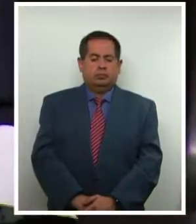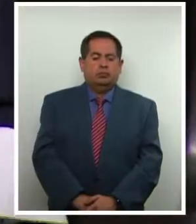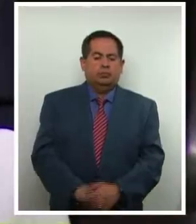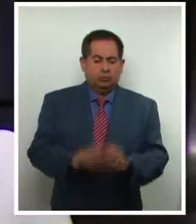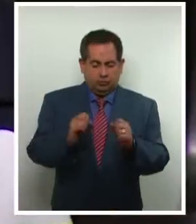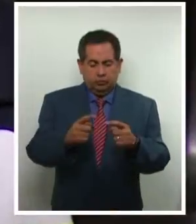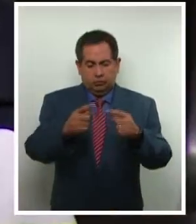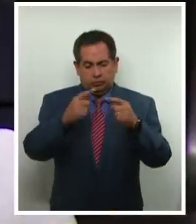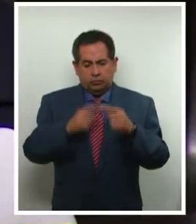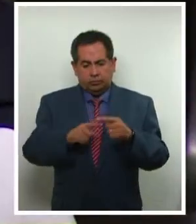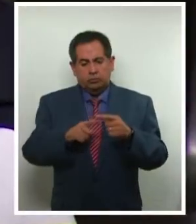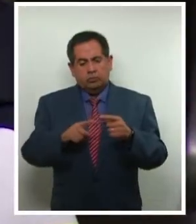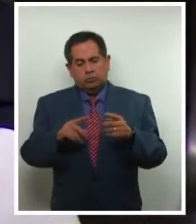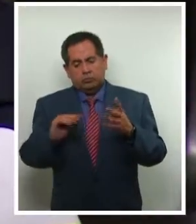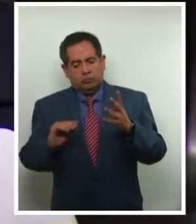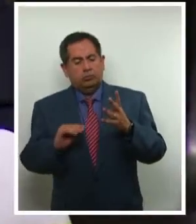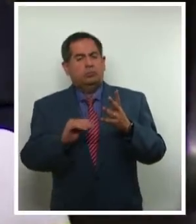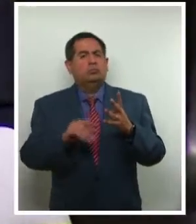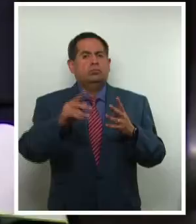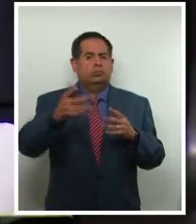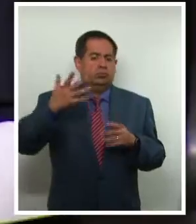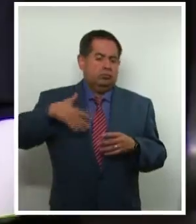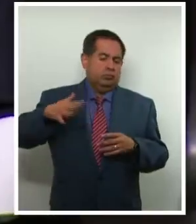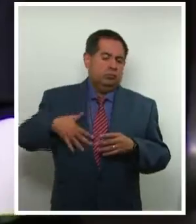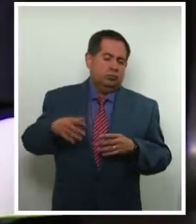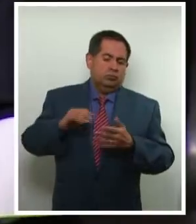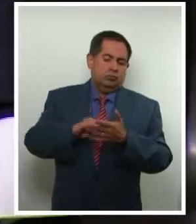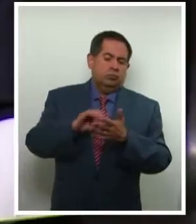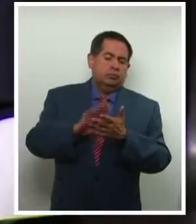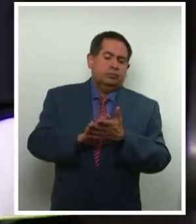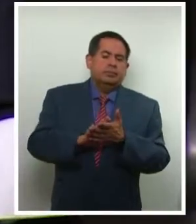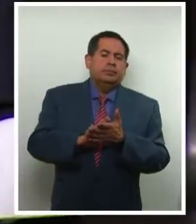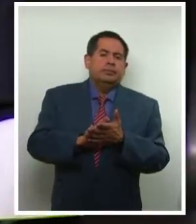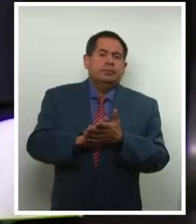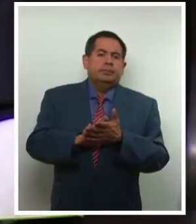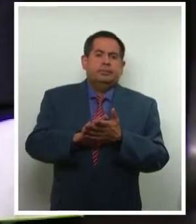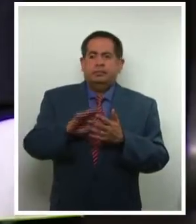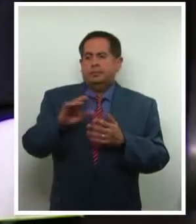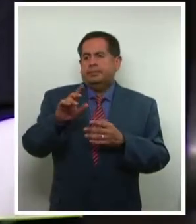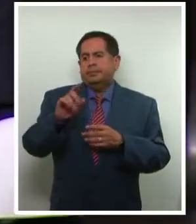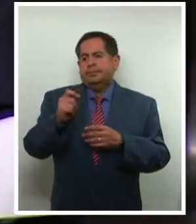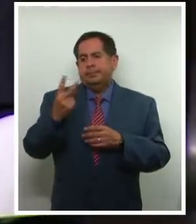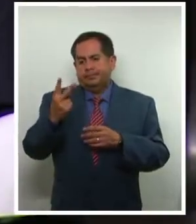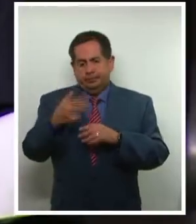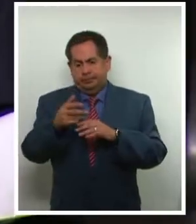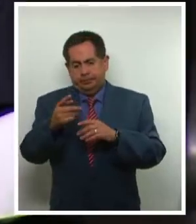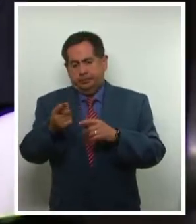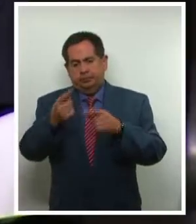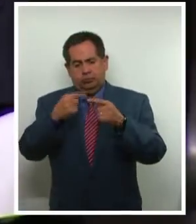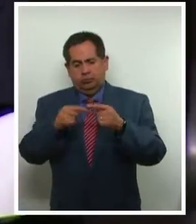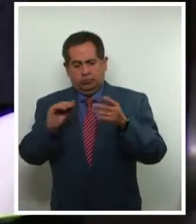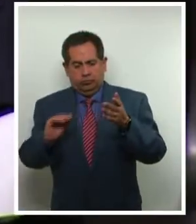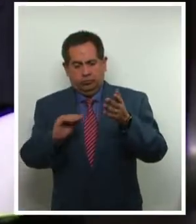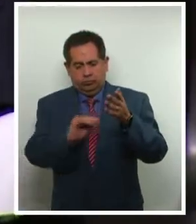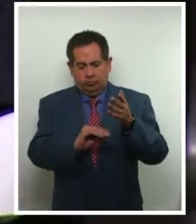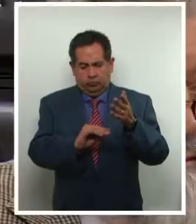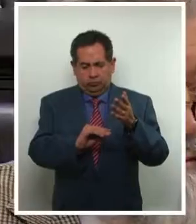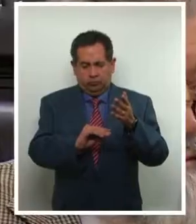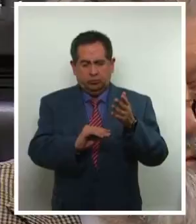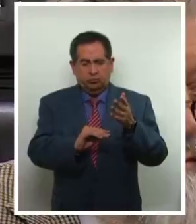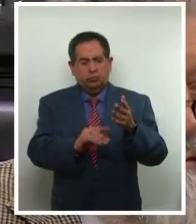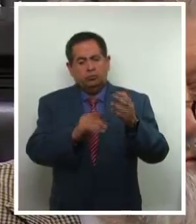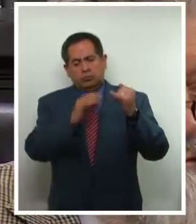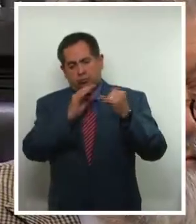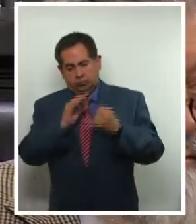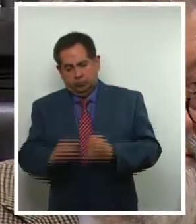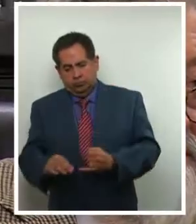lo consideramos como tal. Usted se había registrado como 22º, será una adición y la enviaremos al